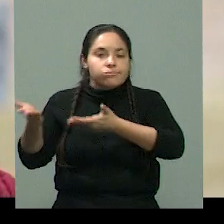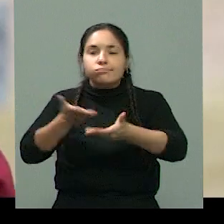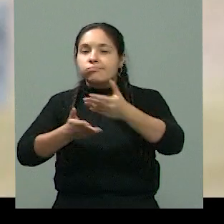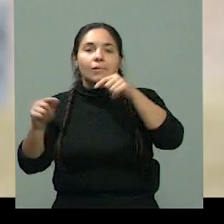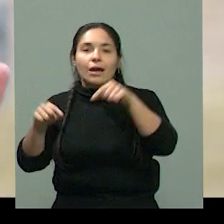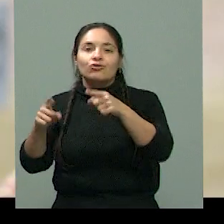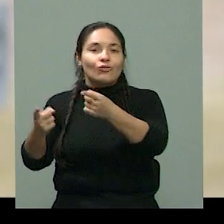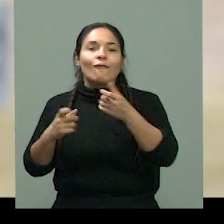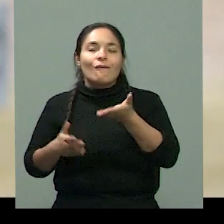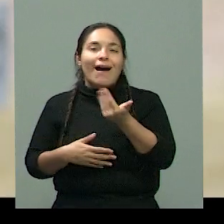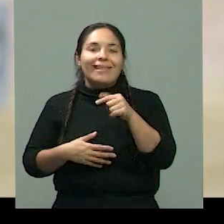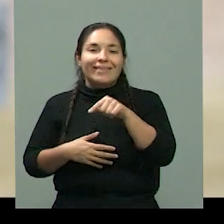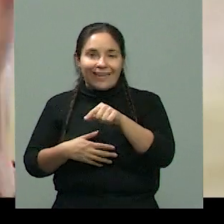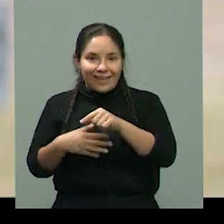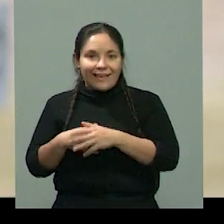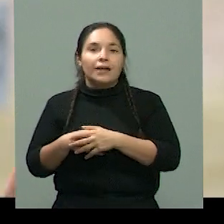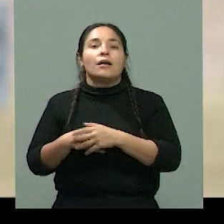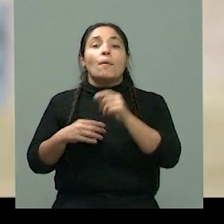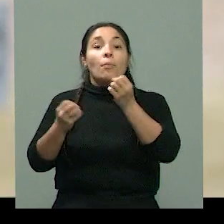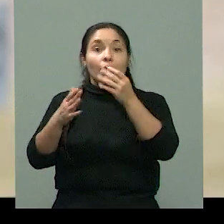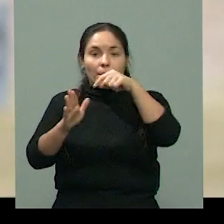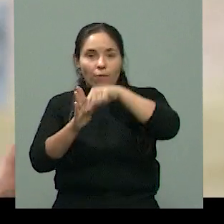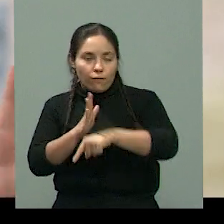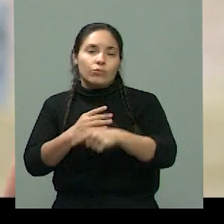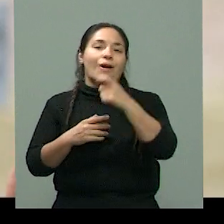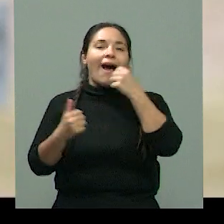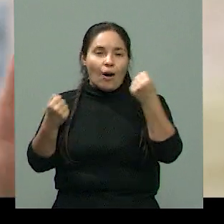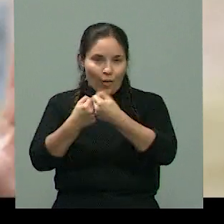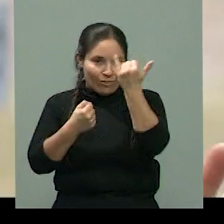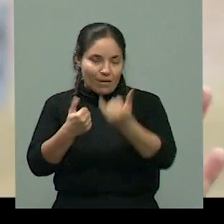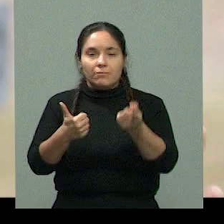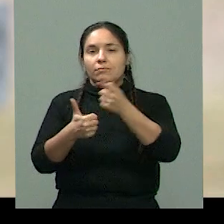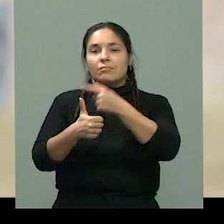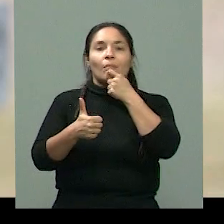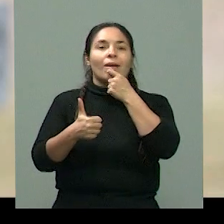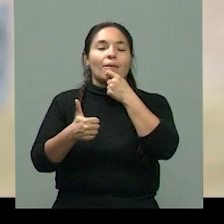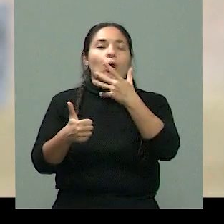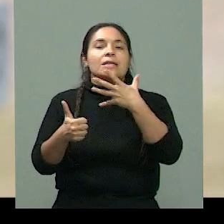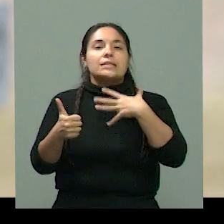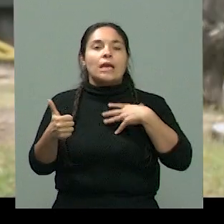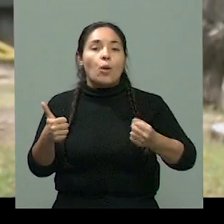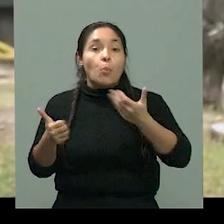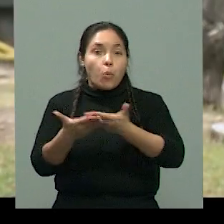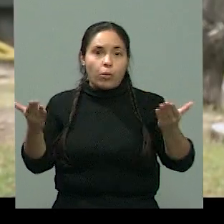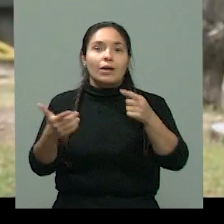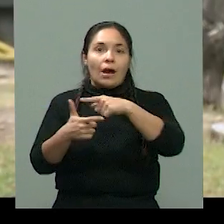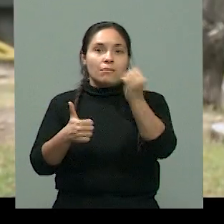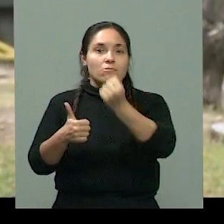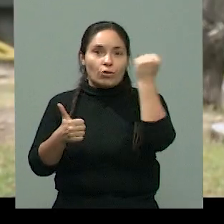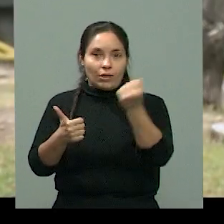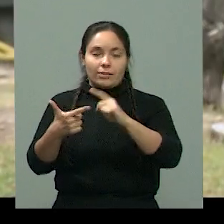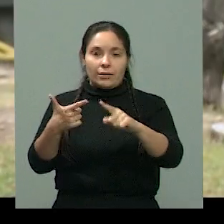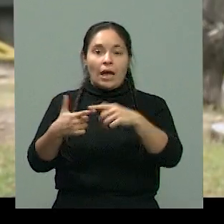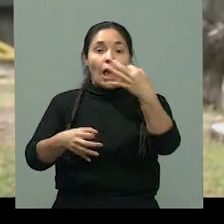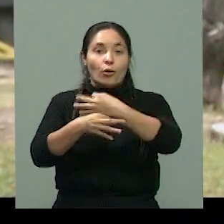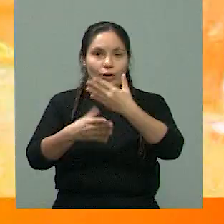político, porque en el fondo creo que estamos de acuerdo, por ejemplo, en que la salud pública es importante. Creo que la